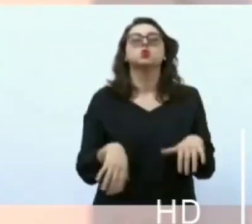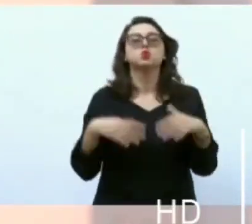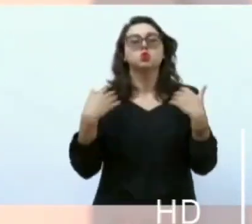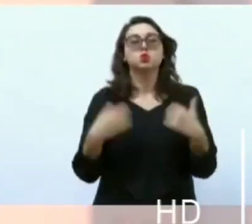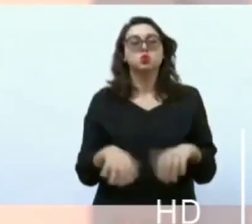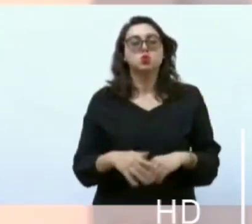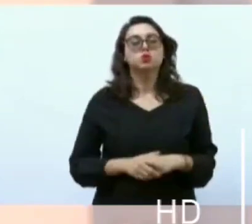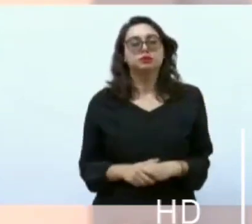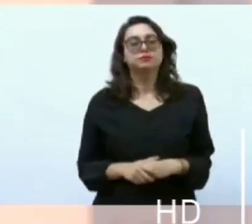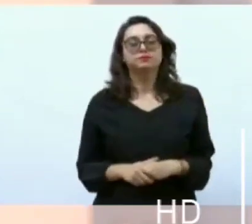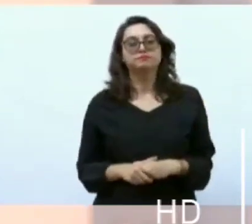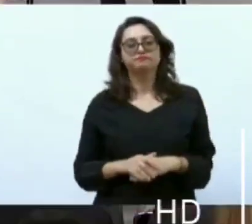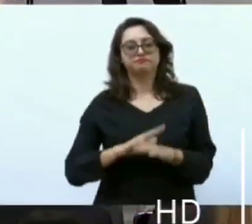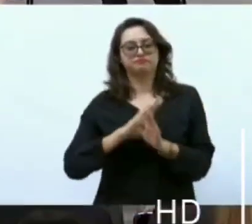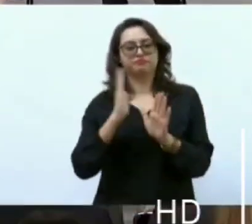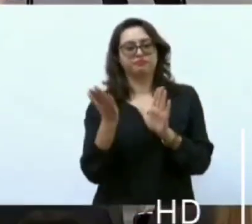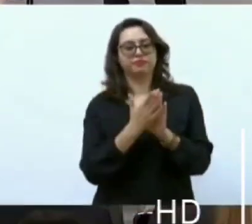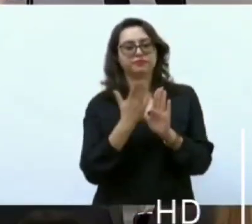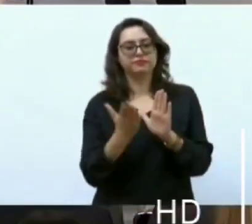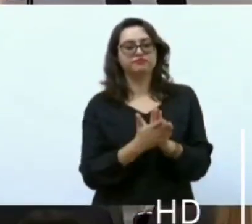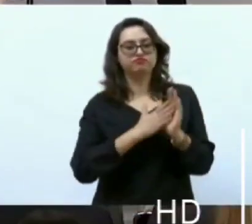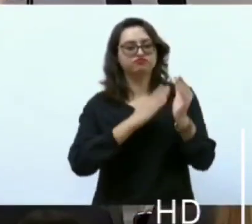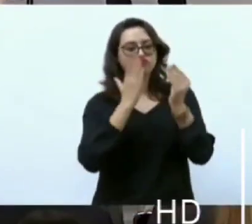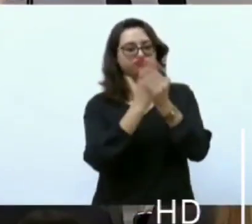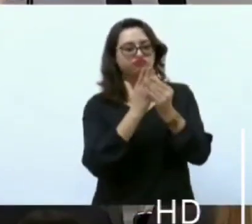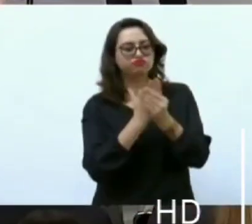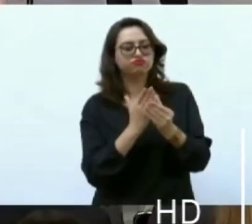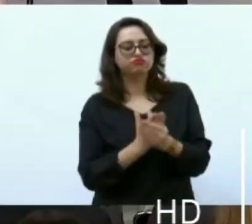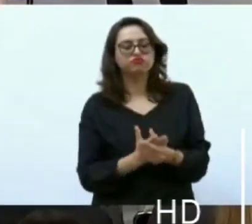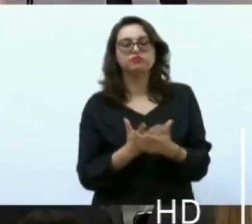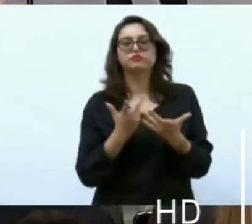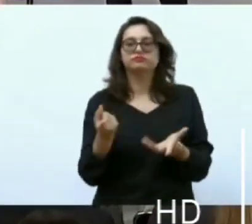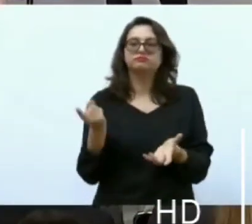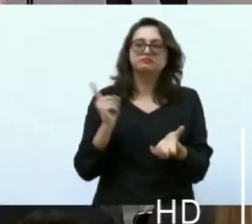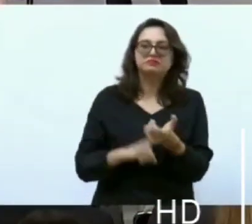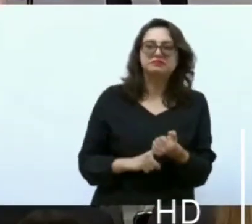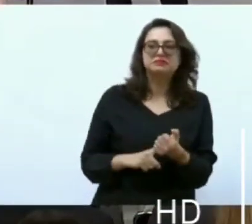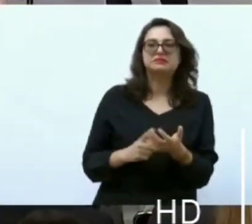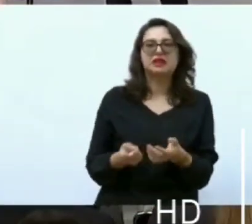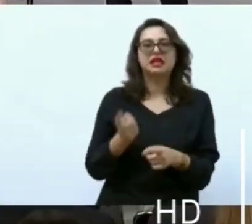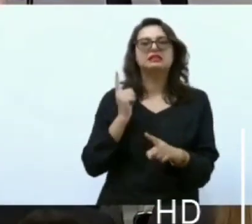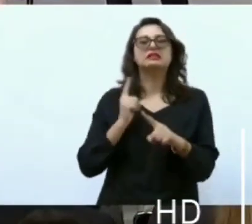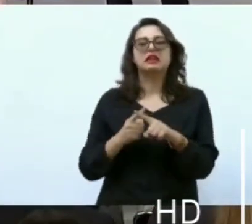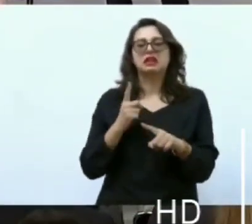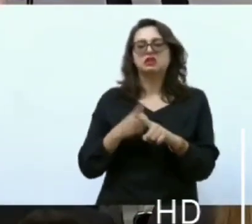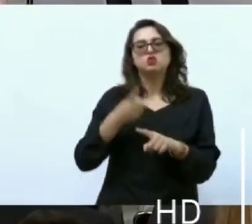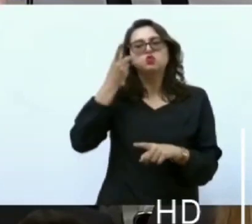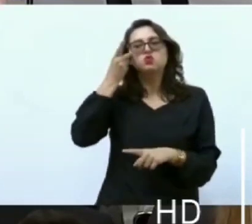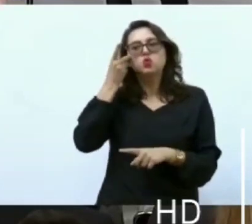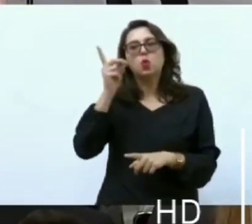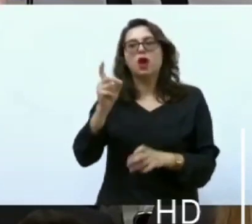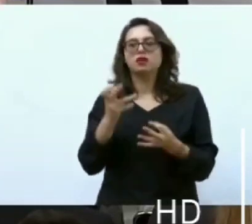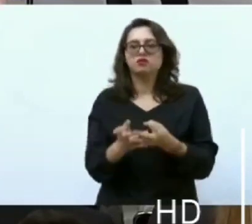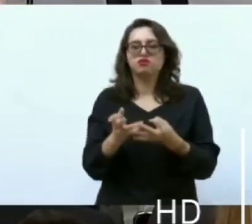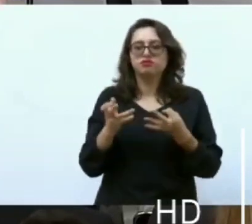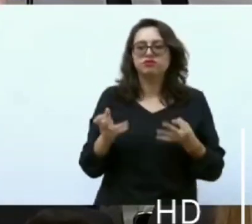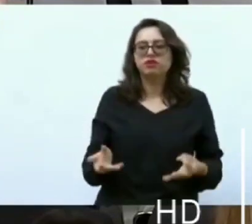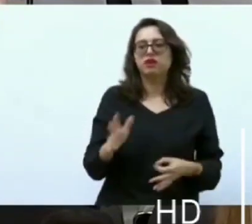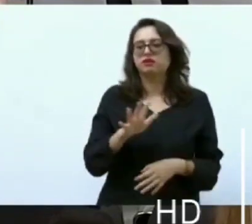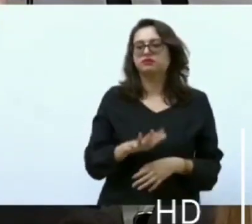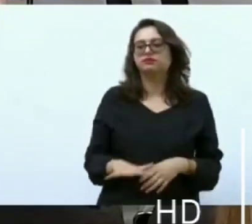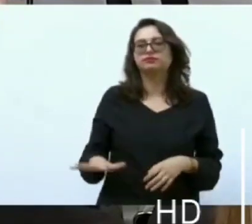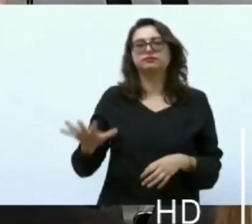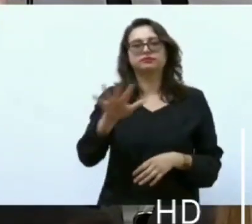contiene testimonios de las acciones agrarias que se iniciaron con